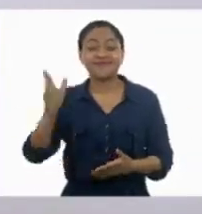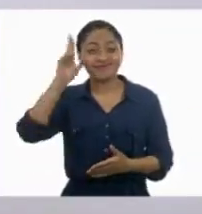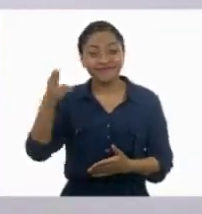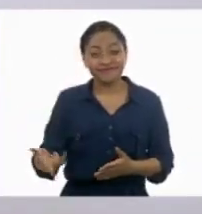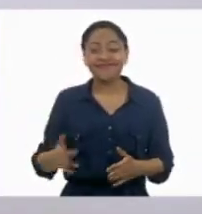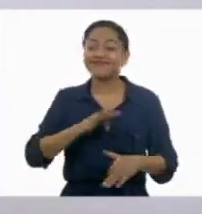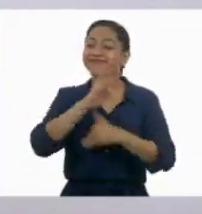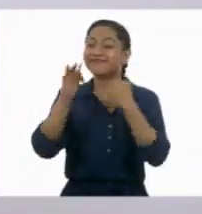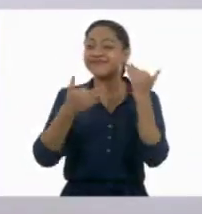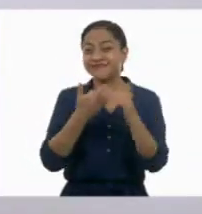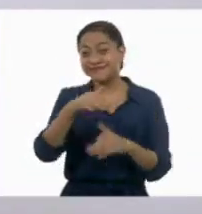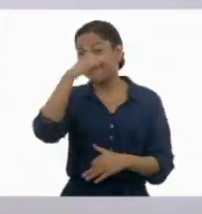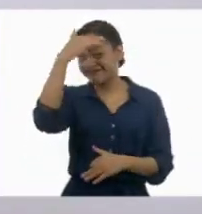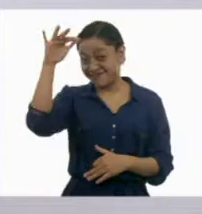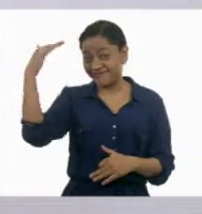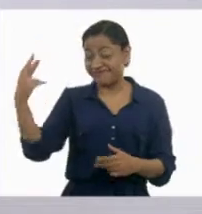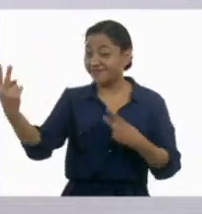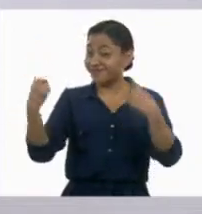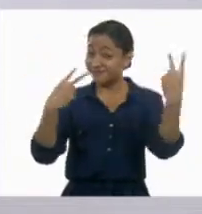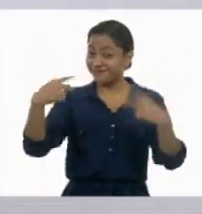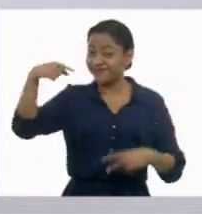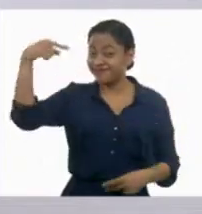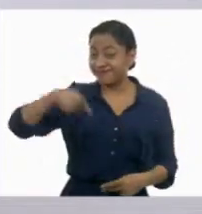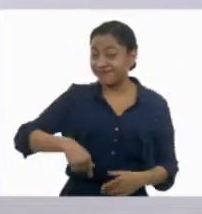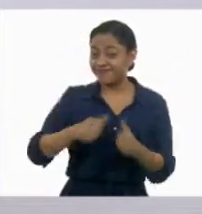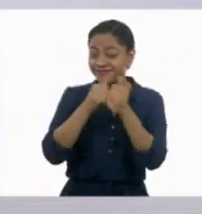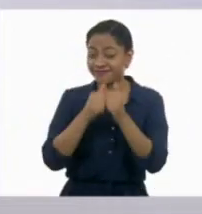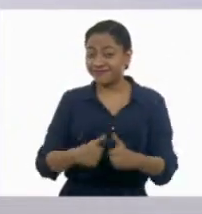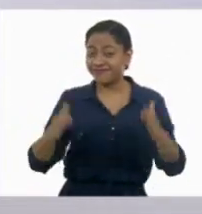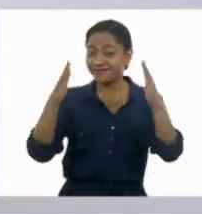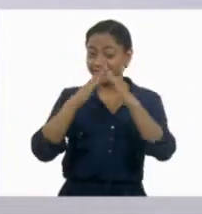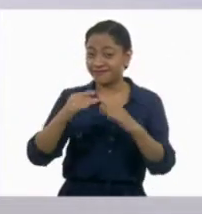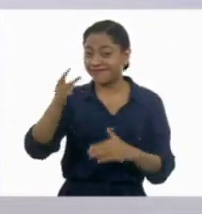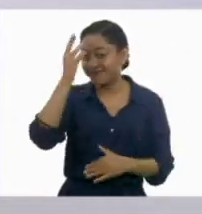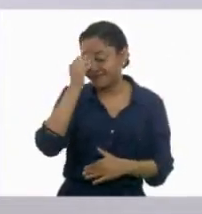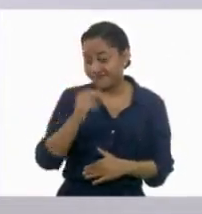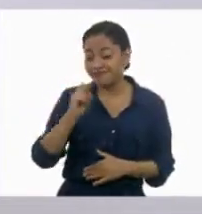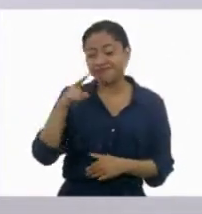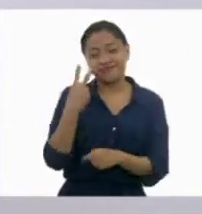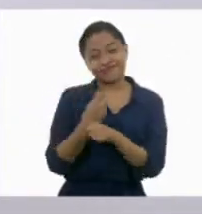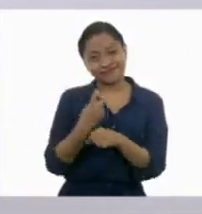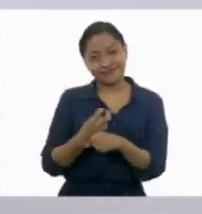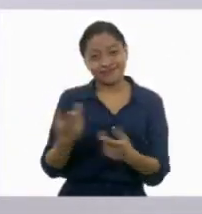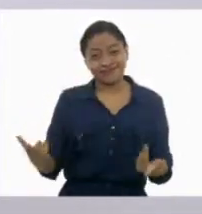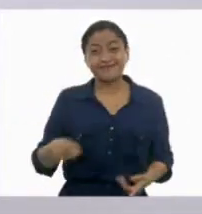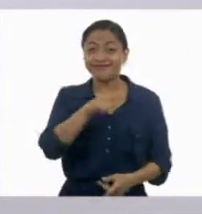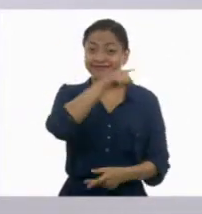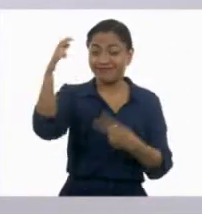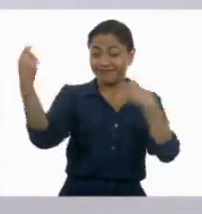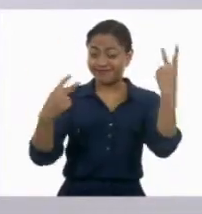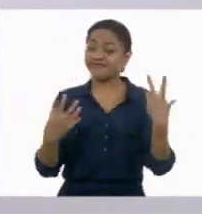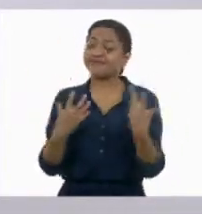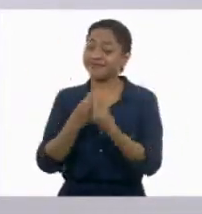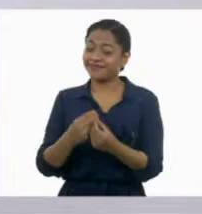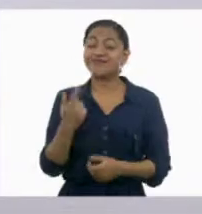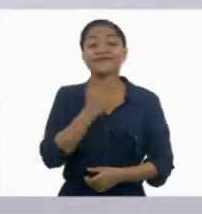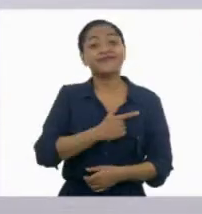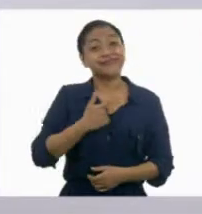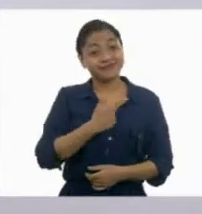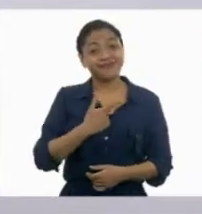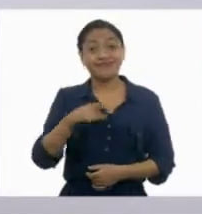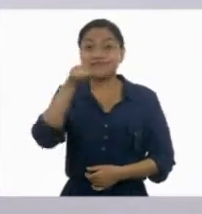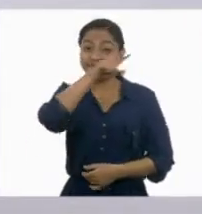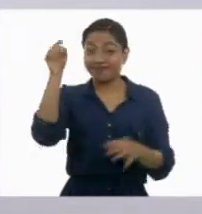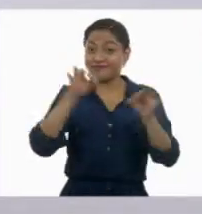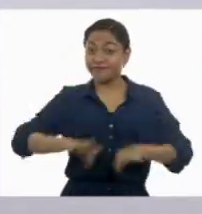Hola a todos los adultos que nos ven en Aprende en Casa 2. Es un gusto que nos acompañen. Es importante